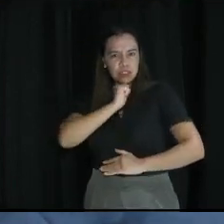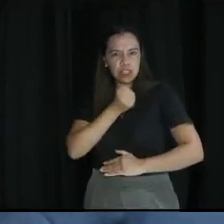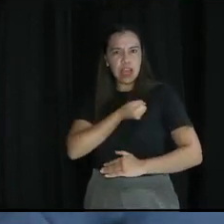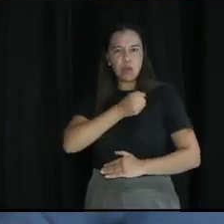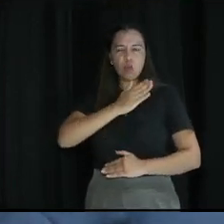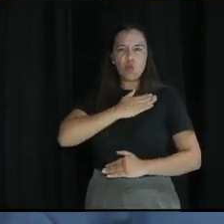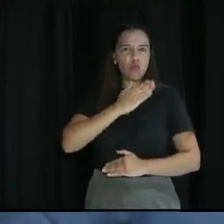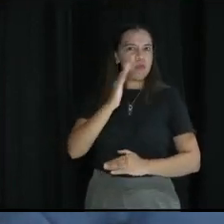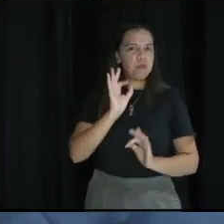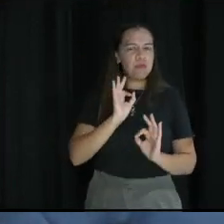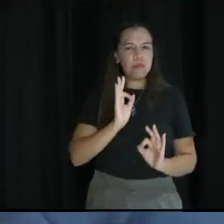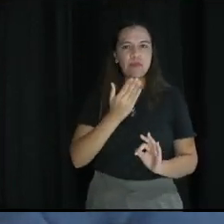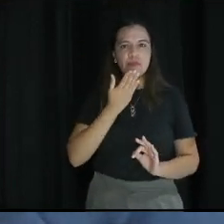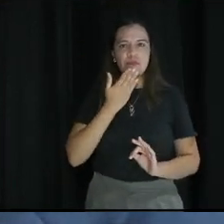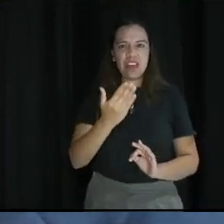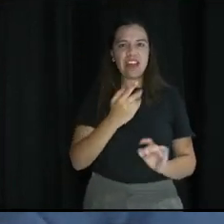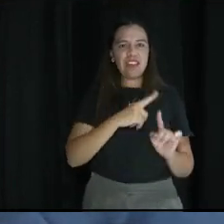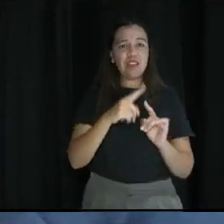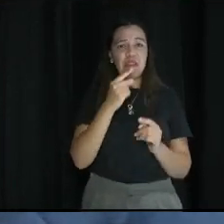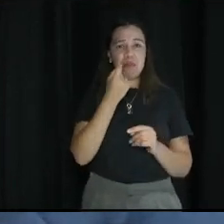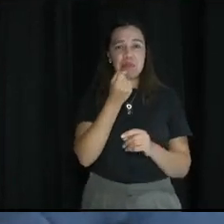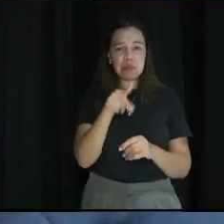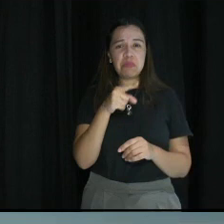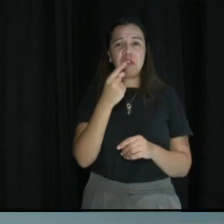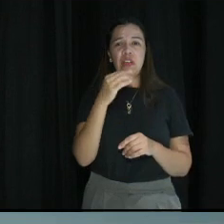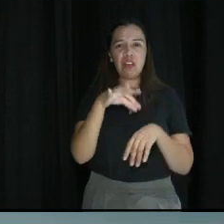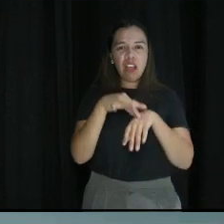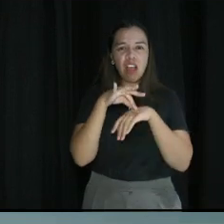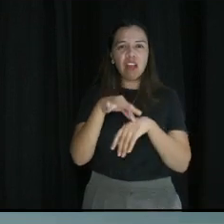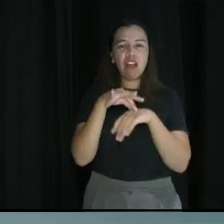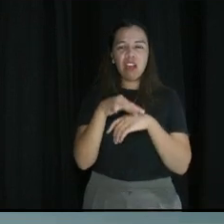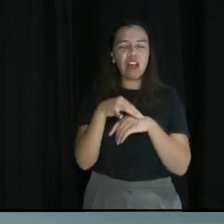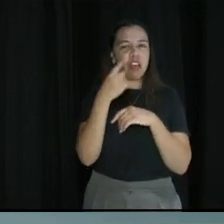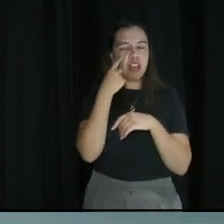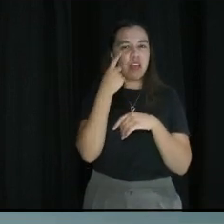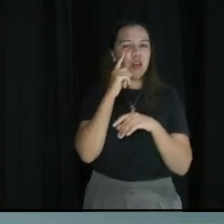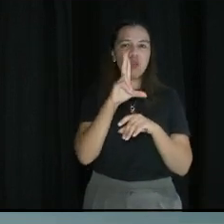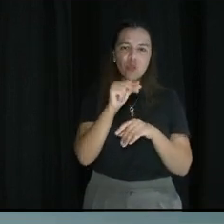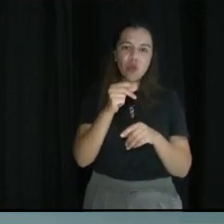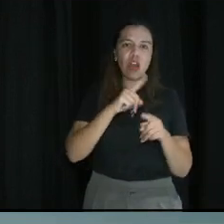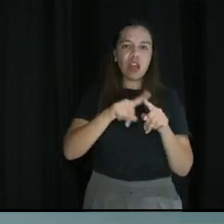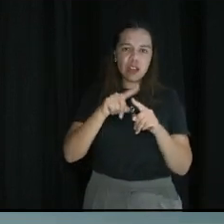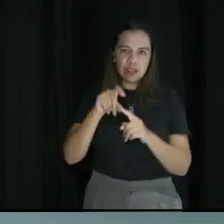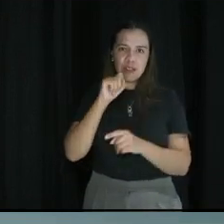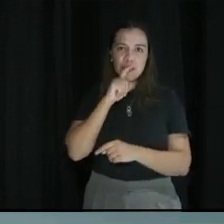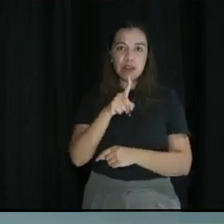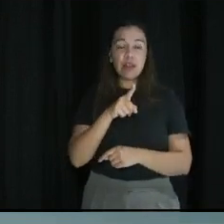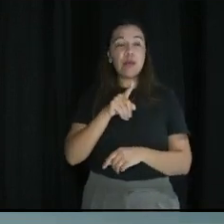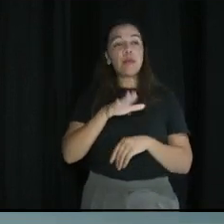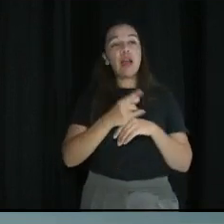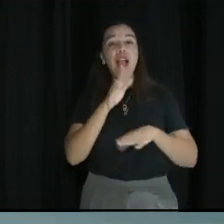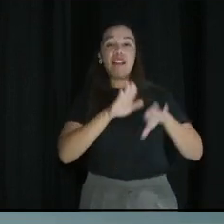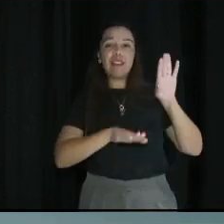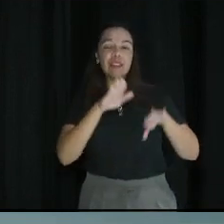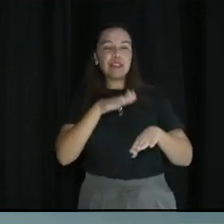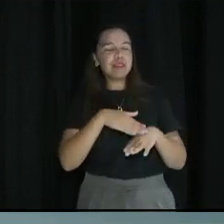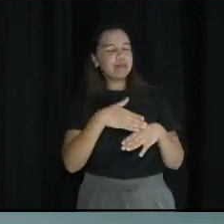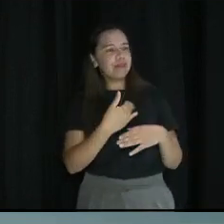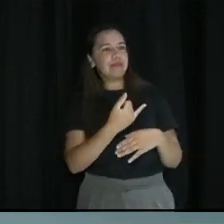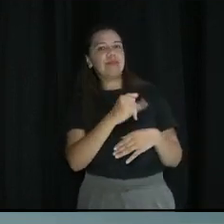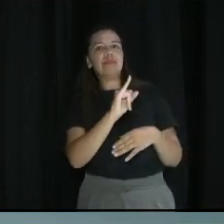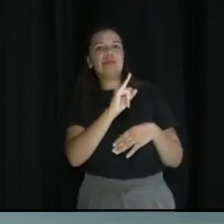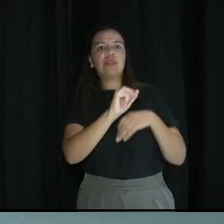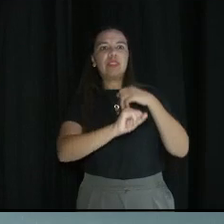Y pues en realidad a veces parece chistoso, pero cuando los animales de este